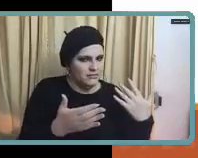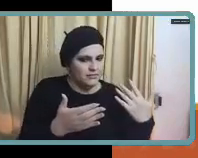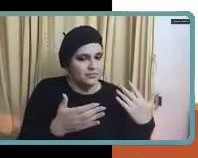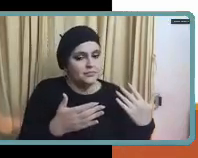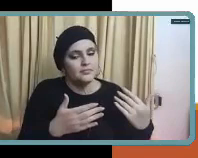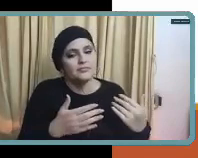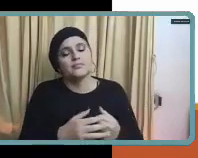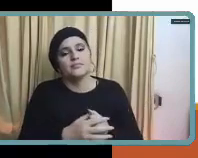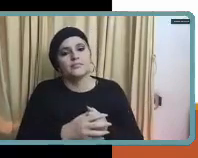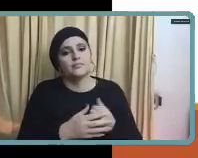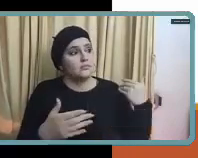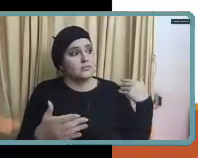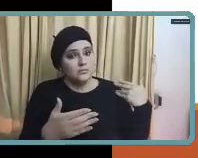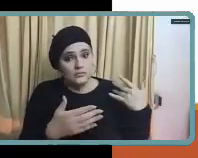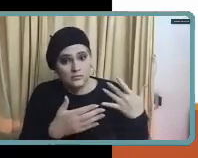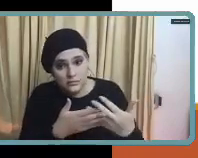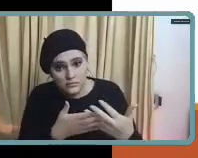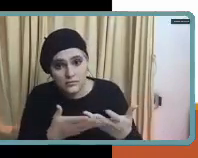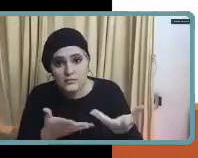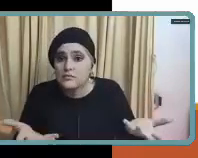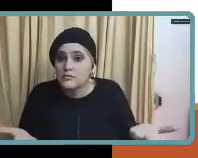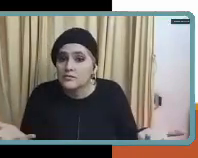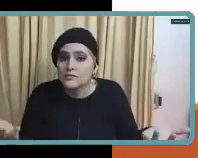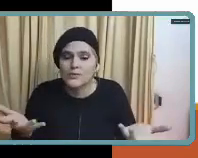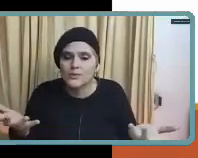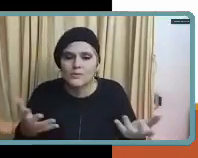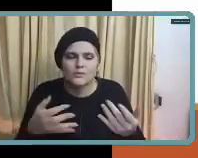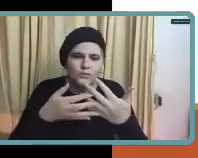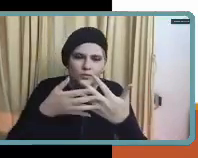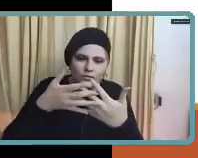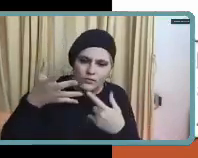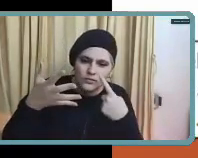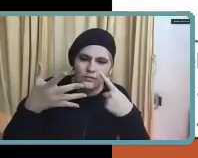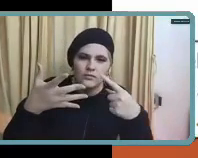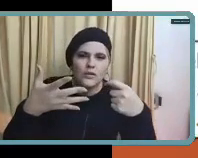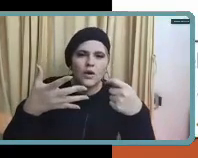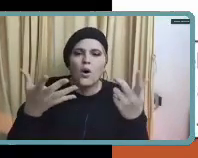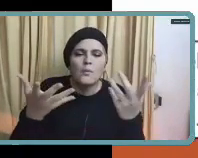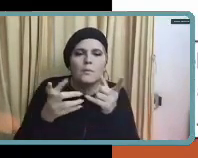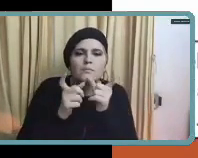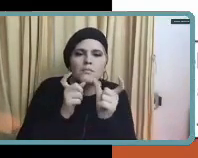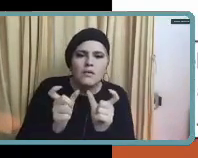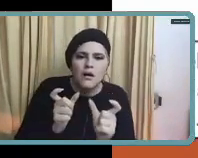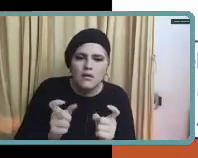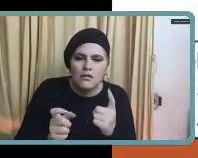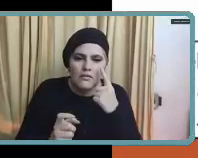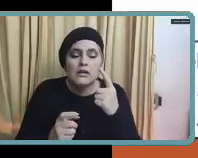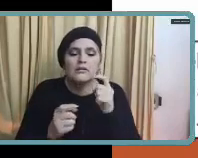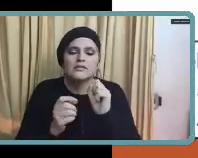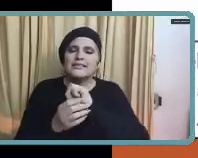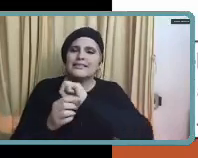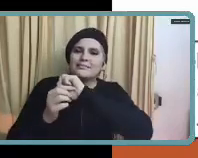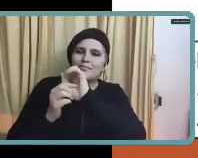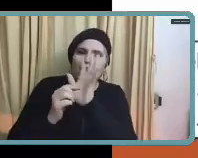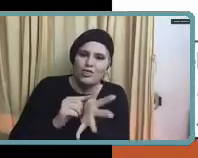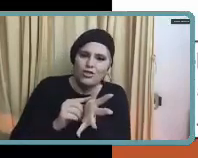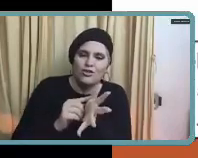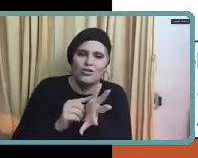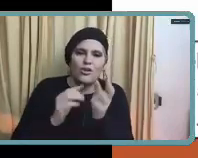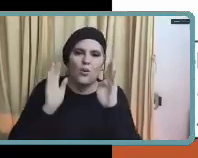ahora existe otra definición que es espectro del autismo. Y muchas veces los papás nos preguntan,